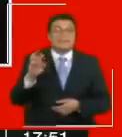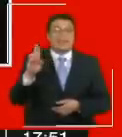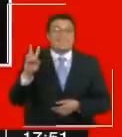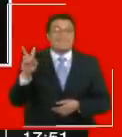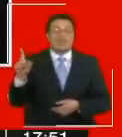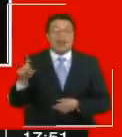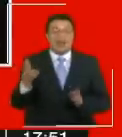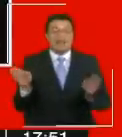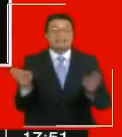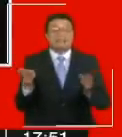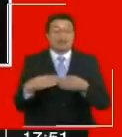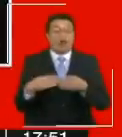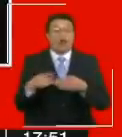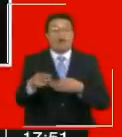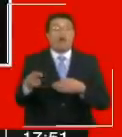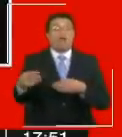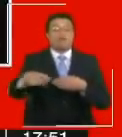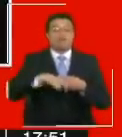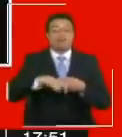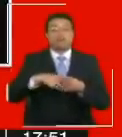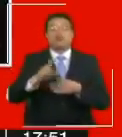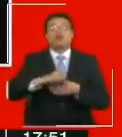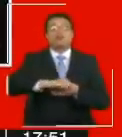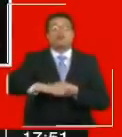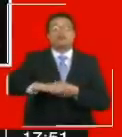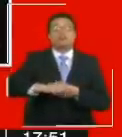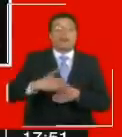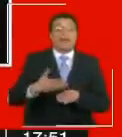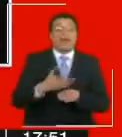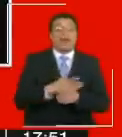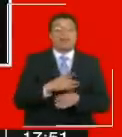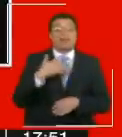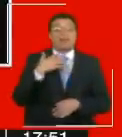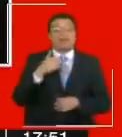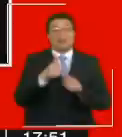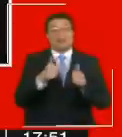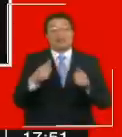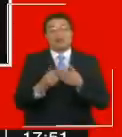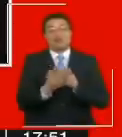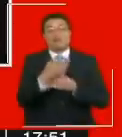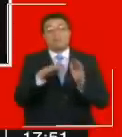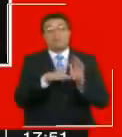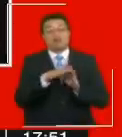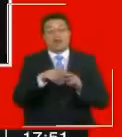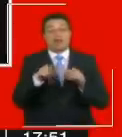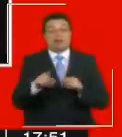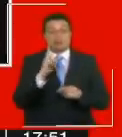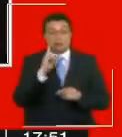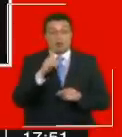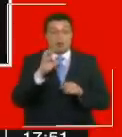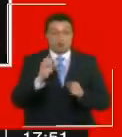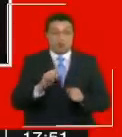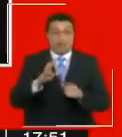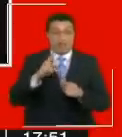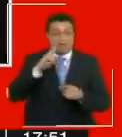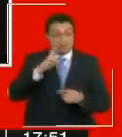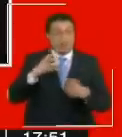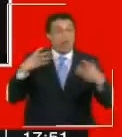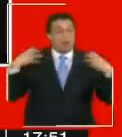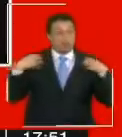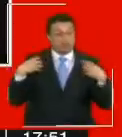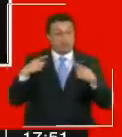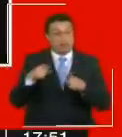las puertas de la institución antes de que pudieran llegar los dirigentes de la nueva mayoría? Y en ese caso, ¿no le parece una tremenda